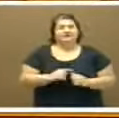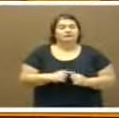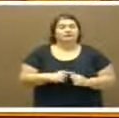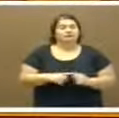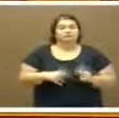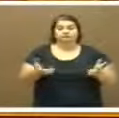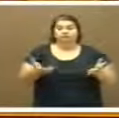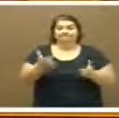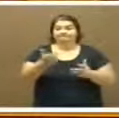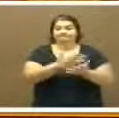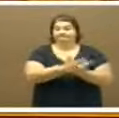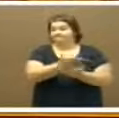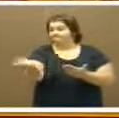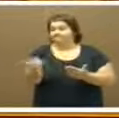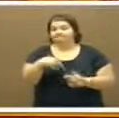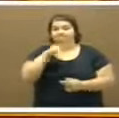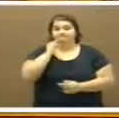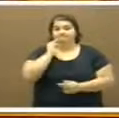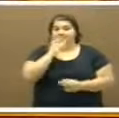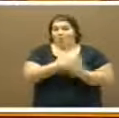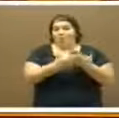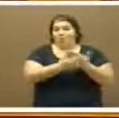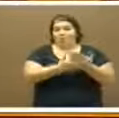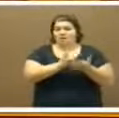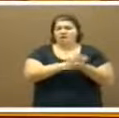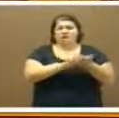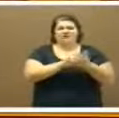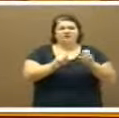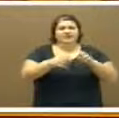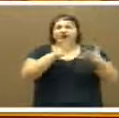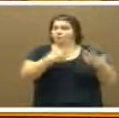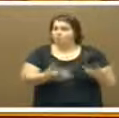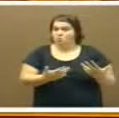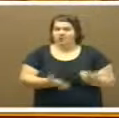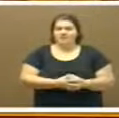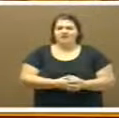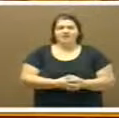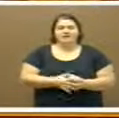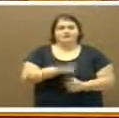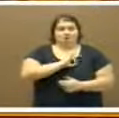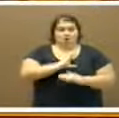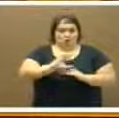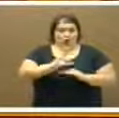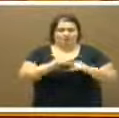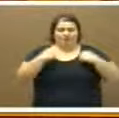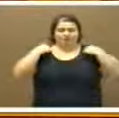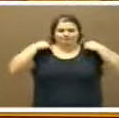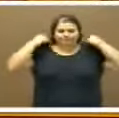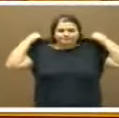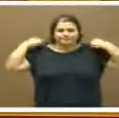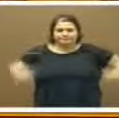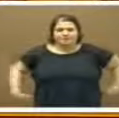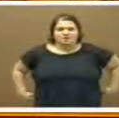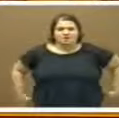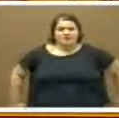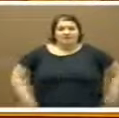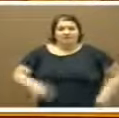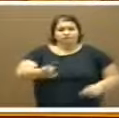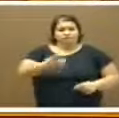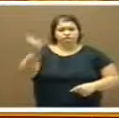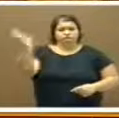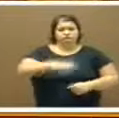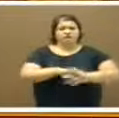evidente que tienen todos ustedes los señores del Gobierno por hablar del presente, señor consejero, y ya que usted no se ha atrevido a venir aquí a dar